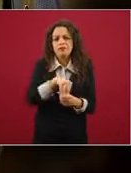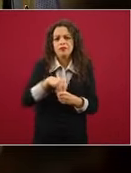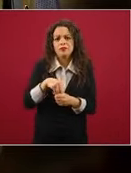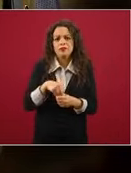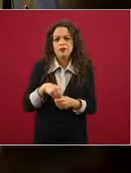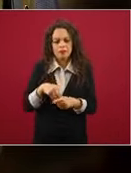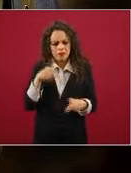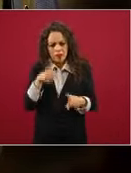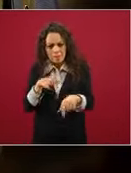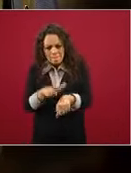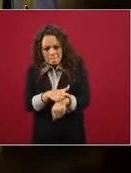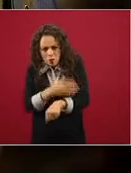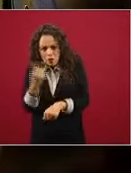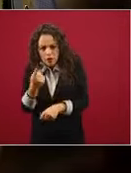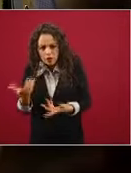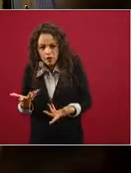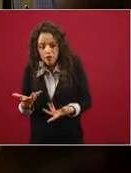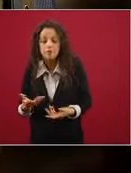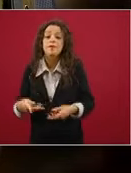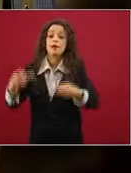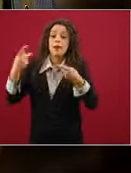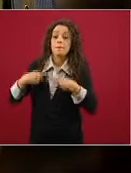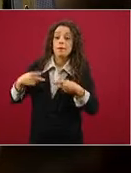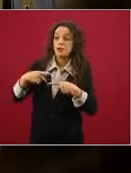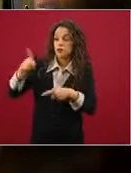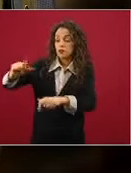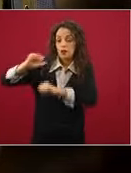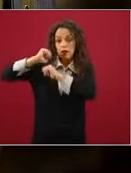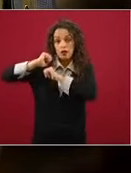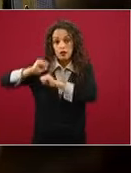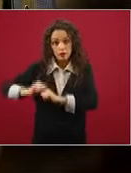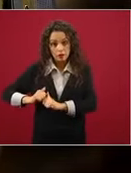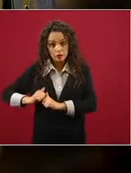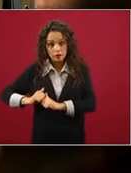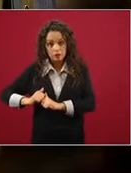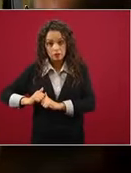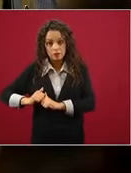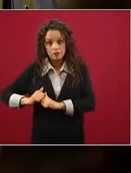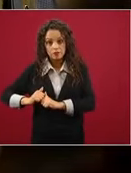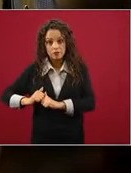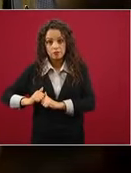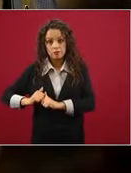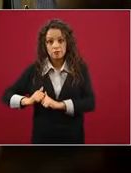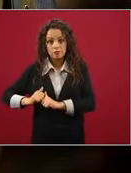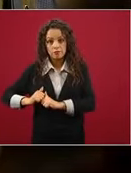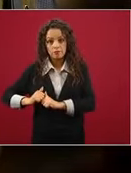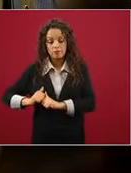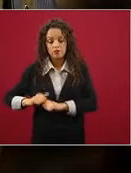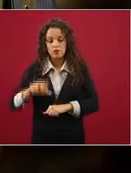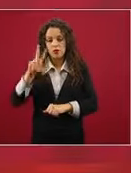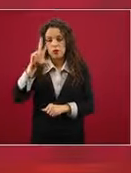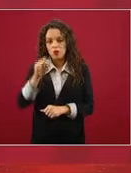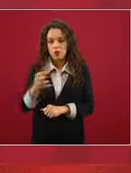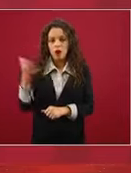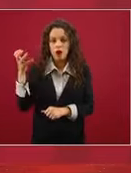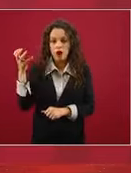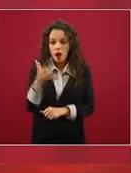personas encargadas de ese tipo de transporte no establecen las reglas del